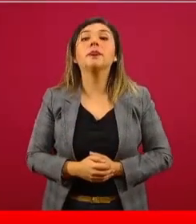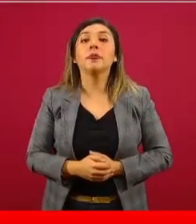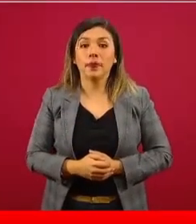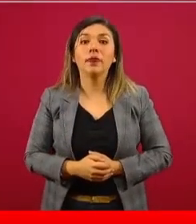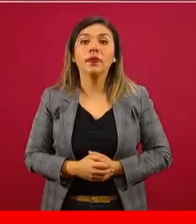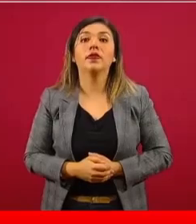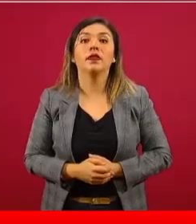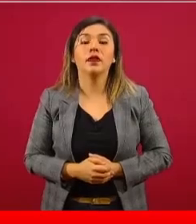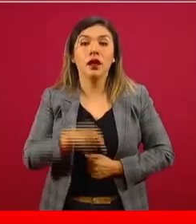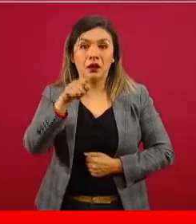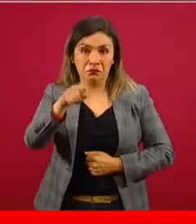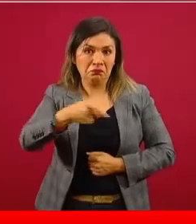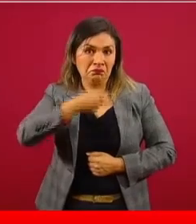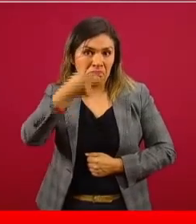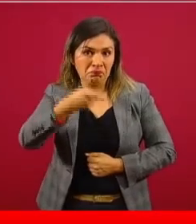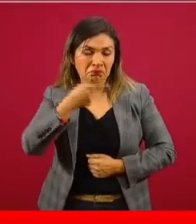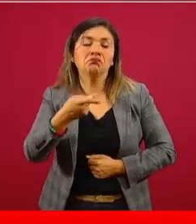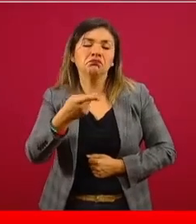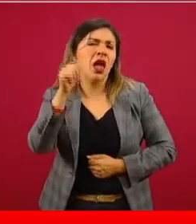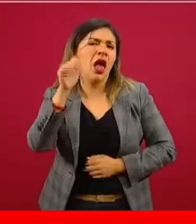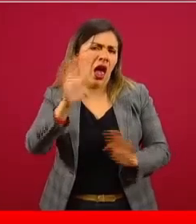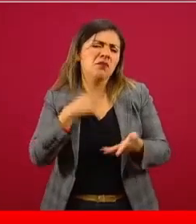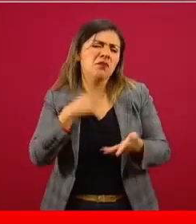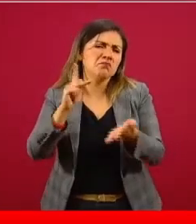ese asunto ya hemos hablado aquí.